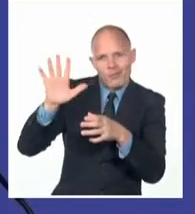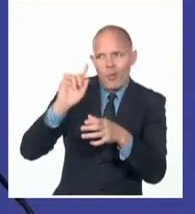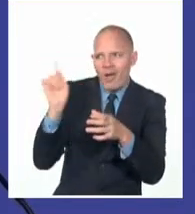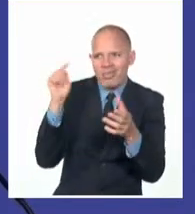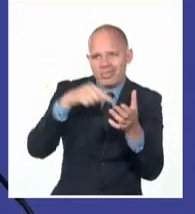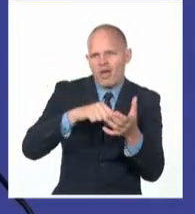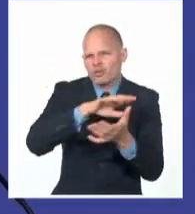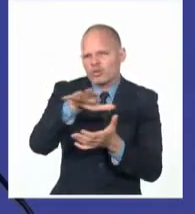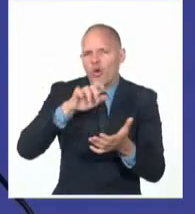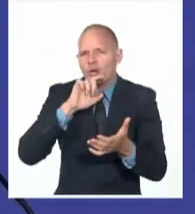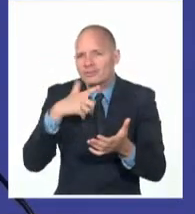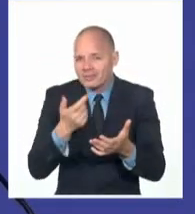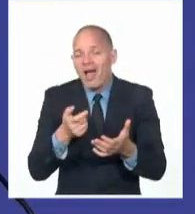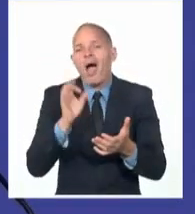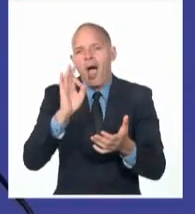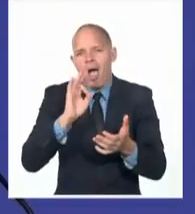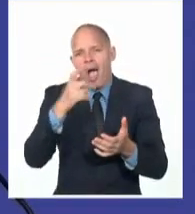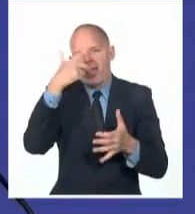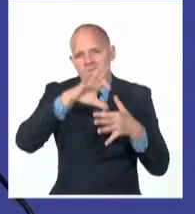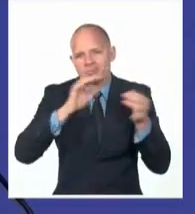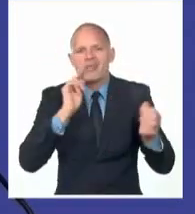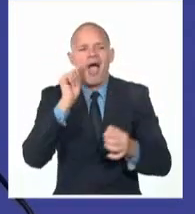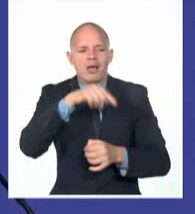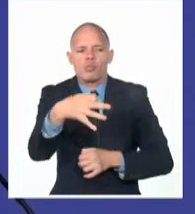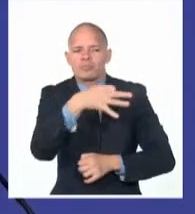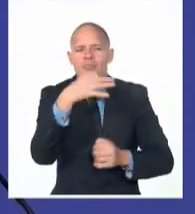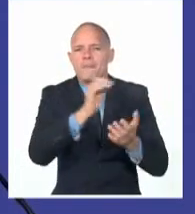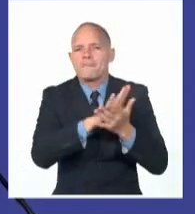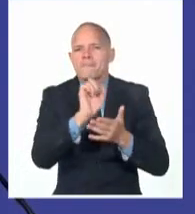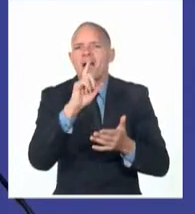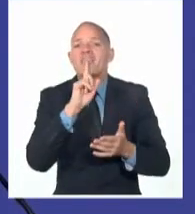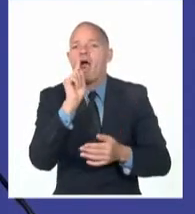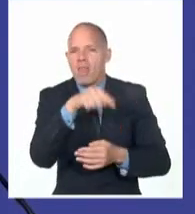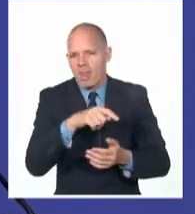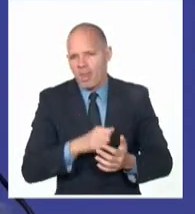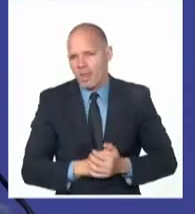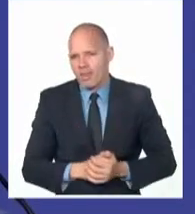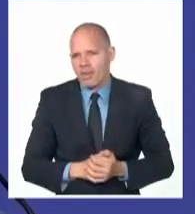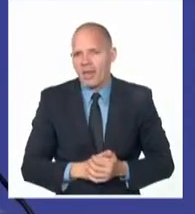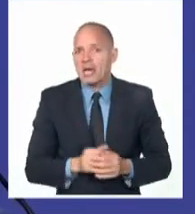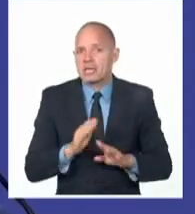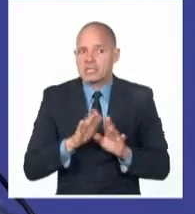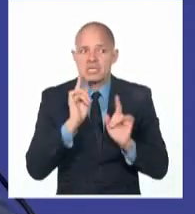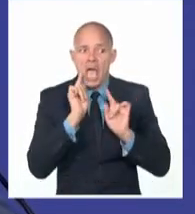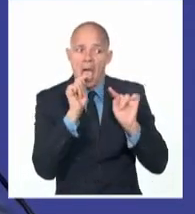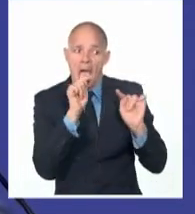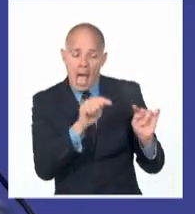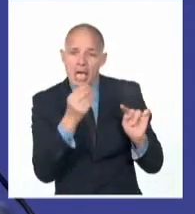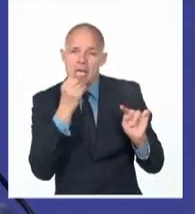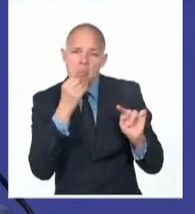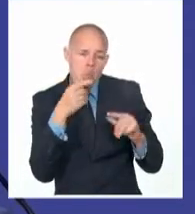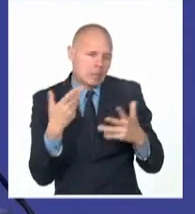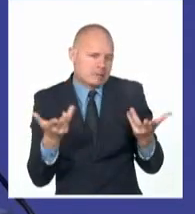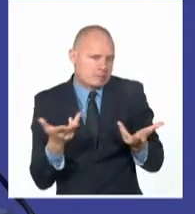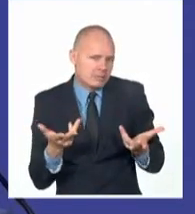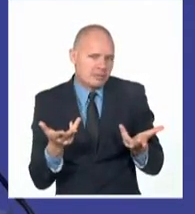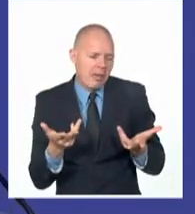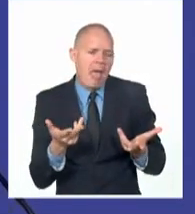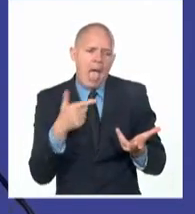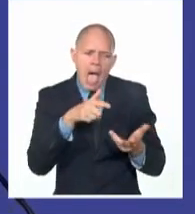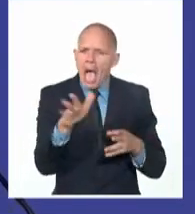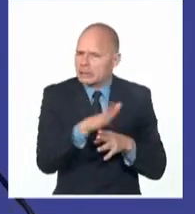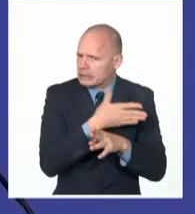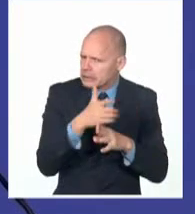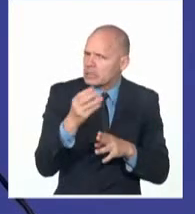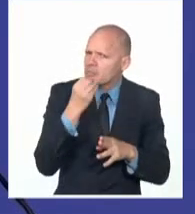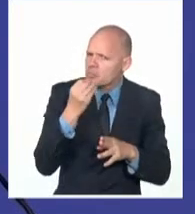Desarrollo Mariel en Cuba. En este sentido, el parque pudiera acoger inversiones de diversos